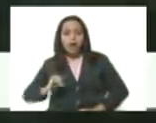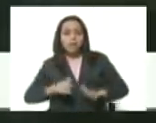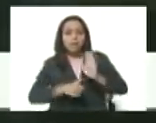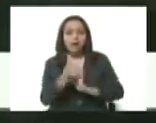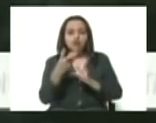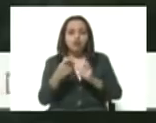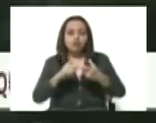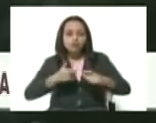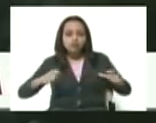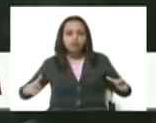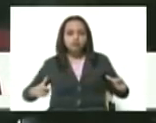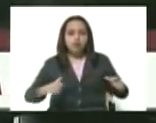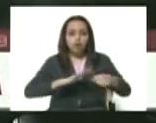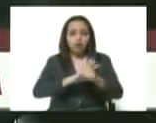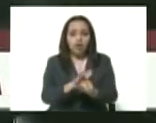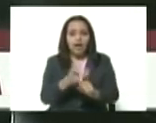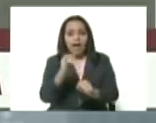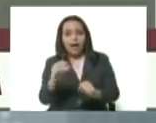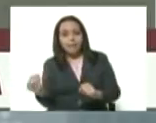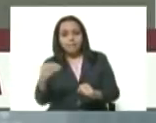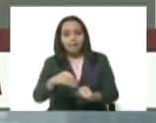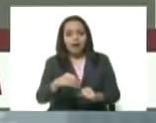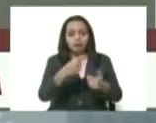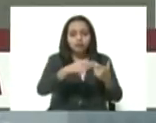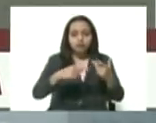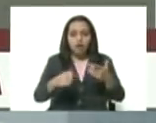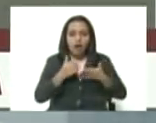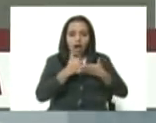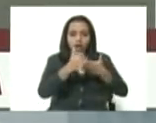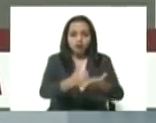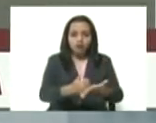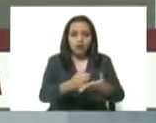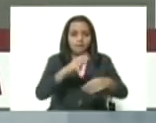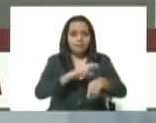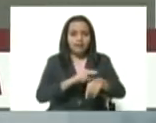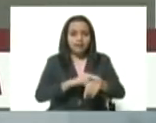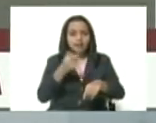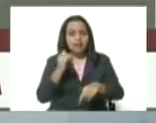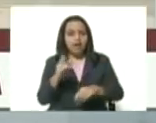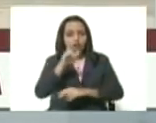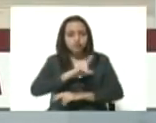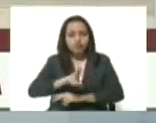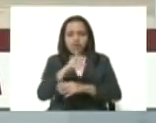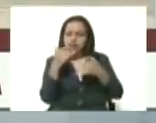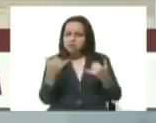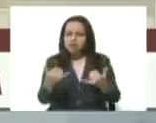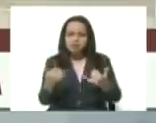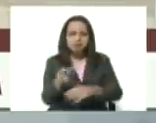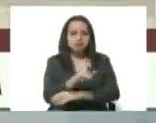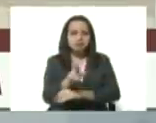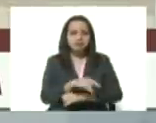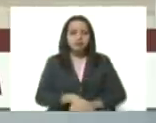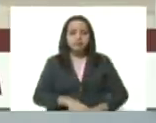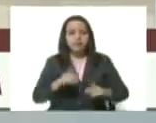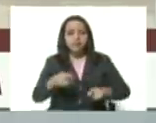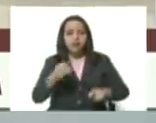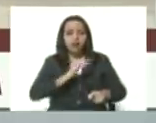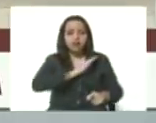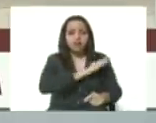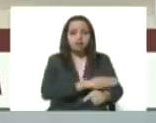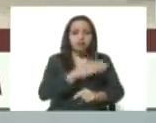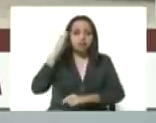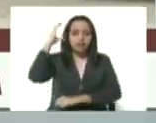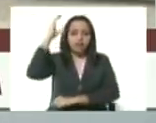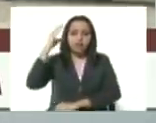van a tener un número adicional de equipos de protección personal que van a ser utilizados de manera inmediata. Igualmente, estamos fortaleciendo nuestra